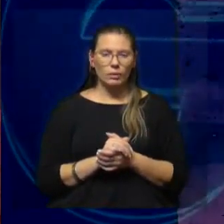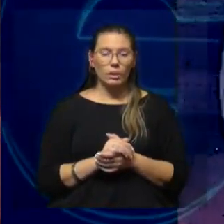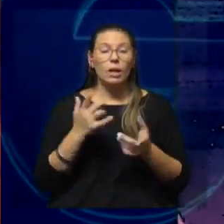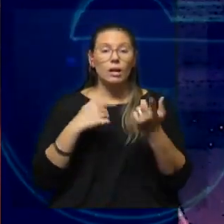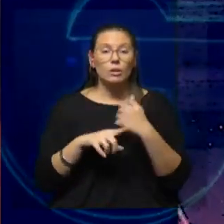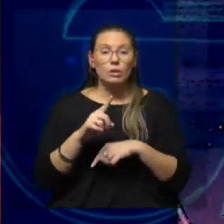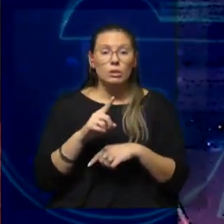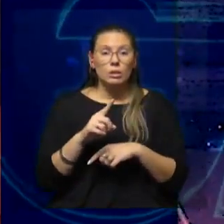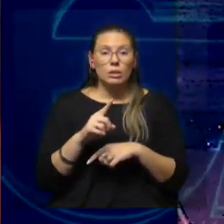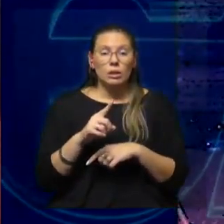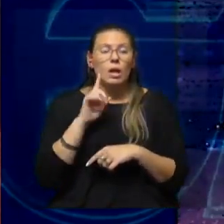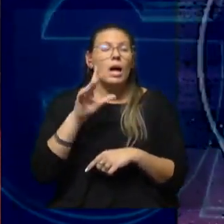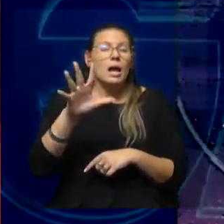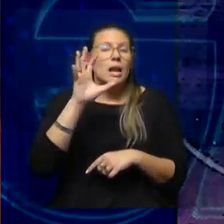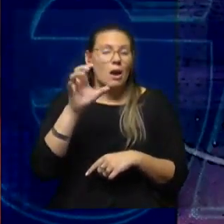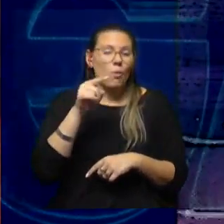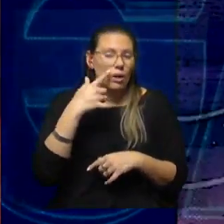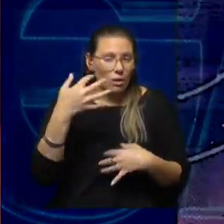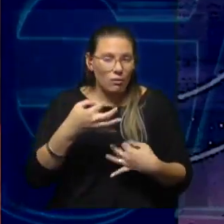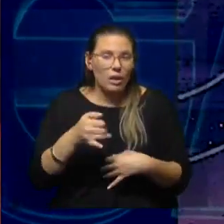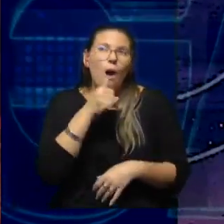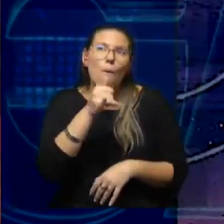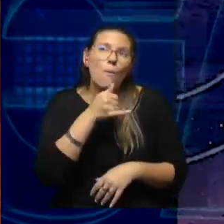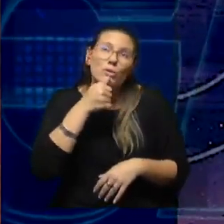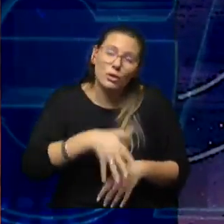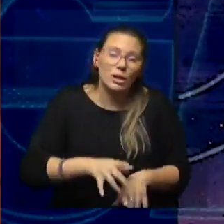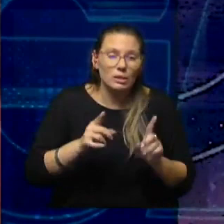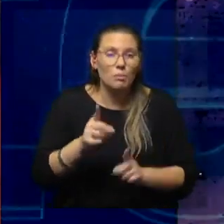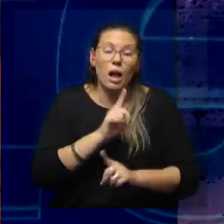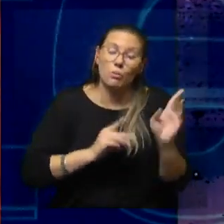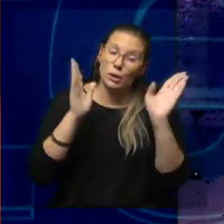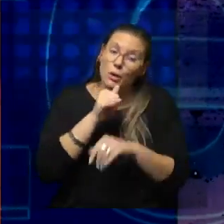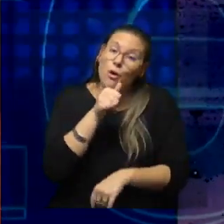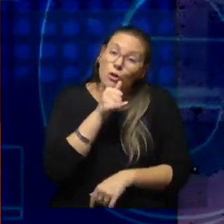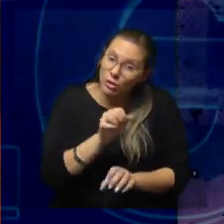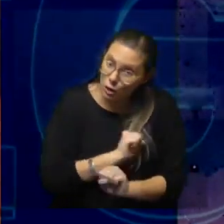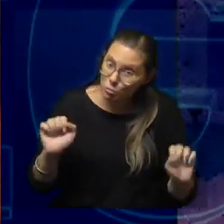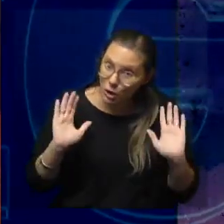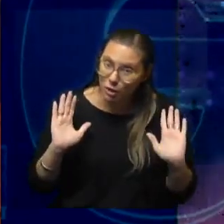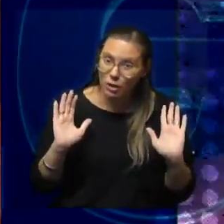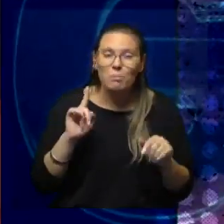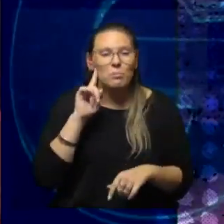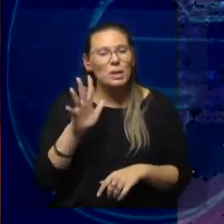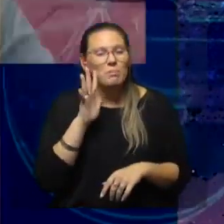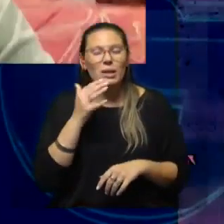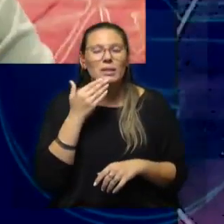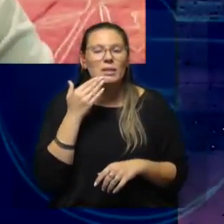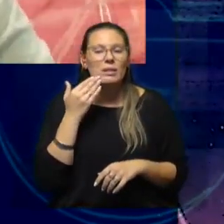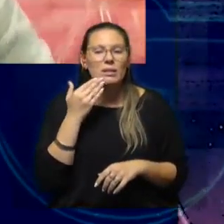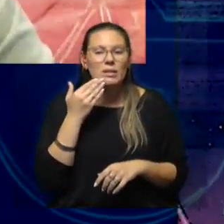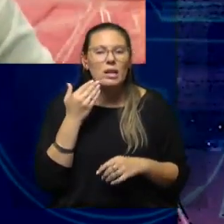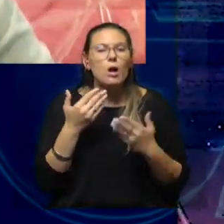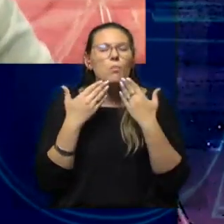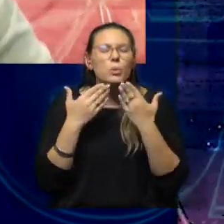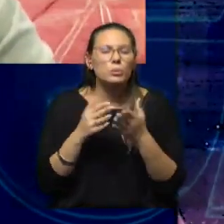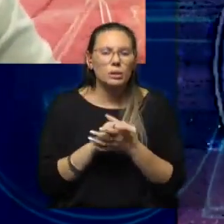entonces muchos de esos recuerdos, muchas anécdotas, algunas que no se pueden contar. Imagino, está bien. Trevor, yo te hago una